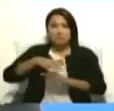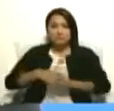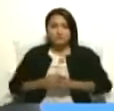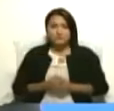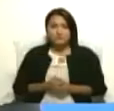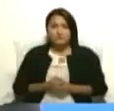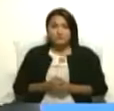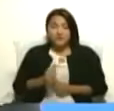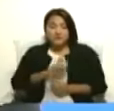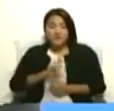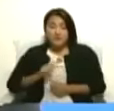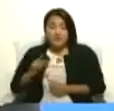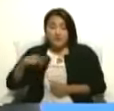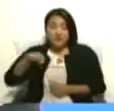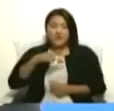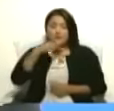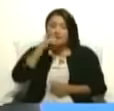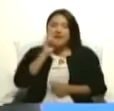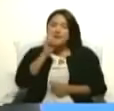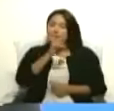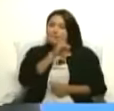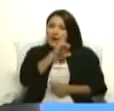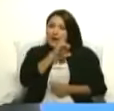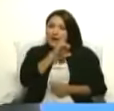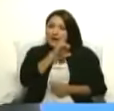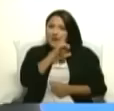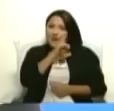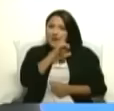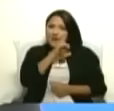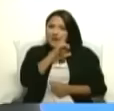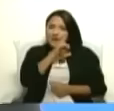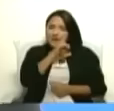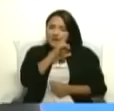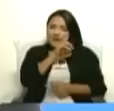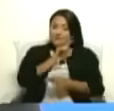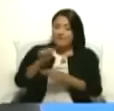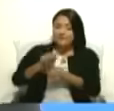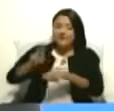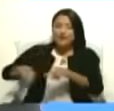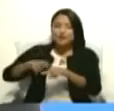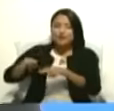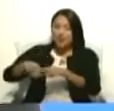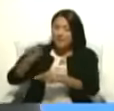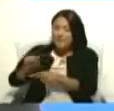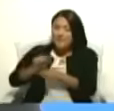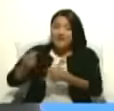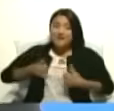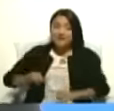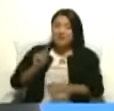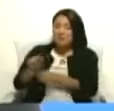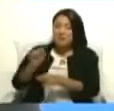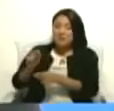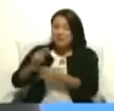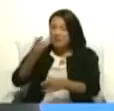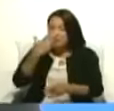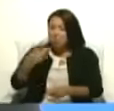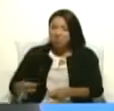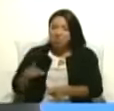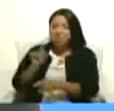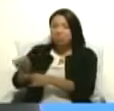privada esos padres que maltratan de palabra a sus hijos con juicios de